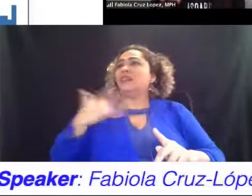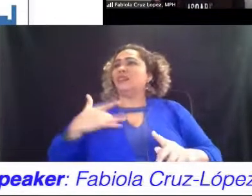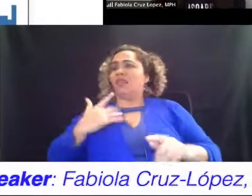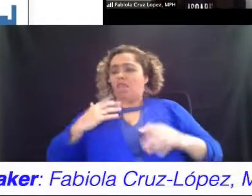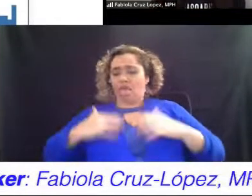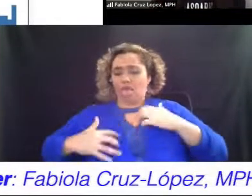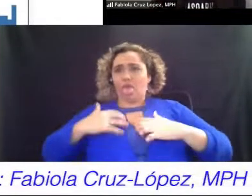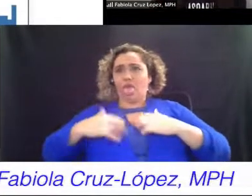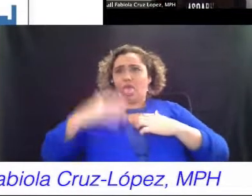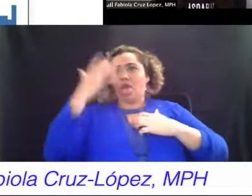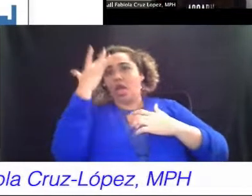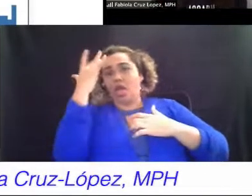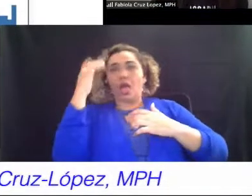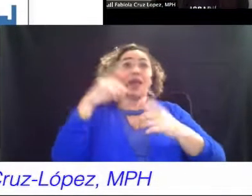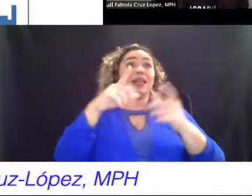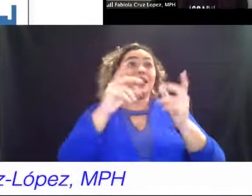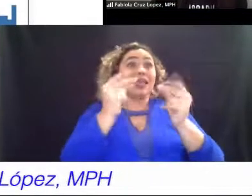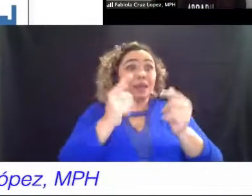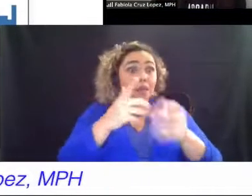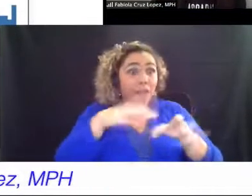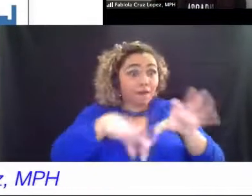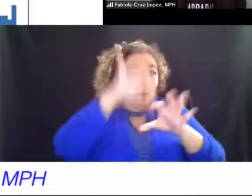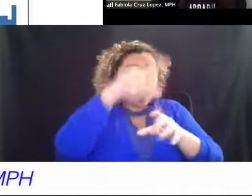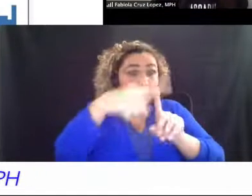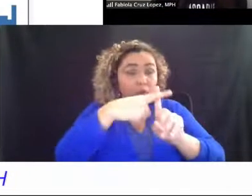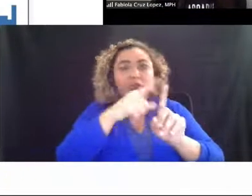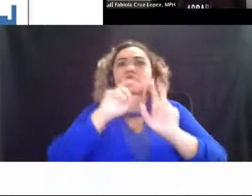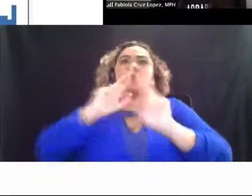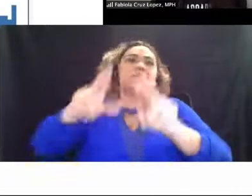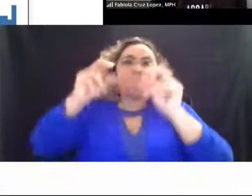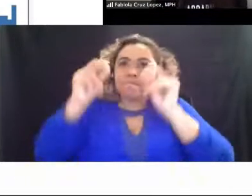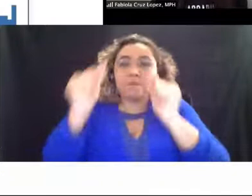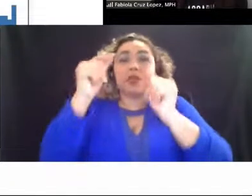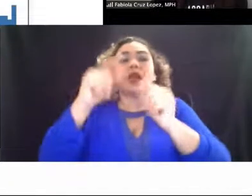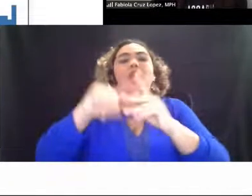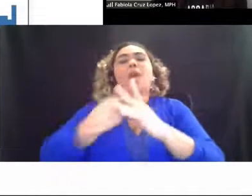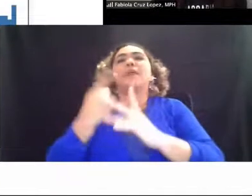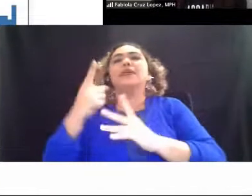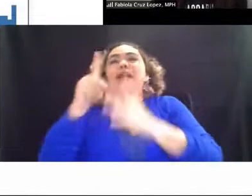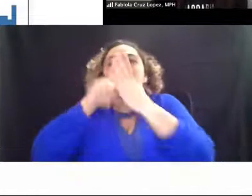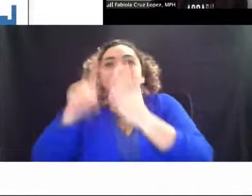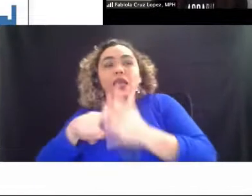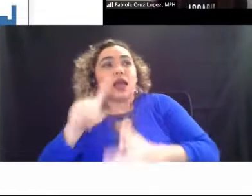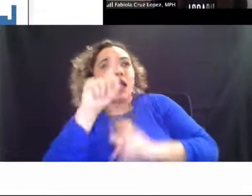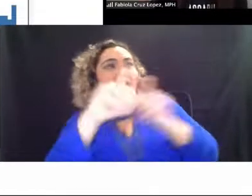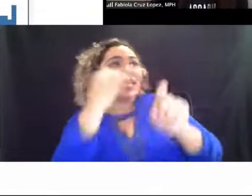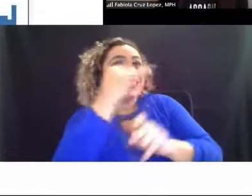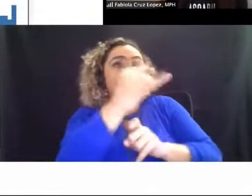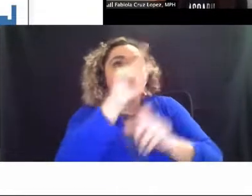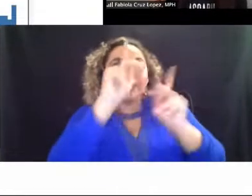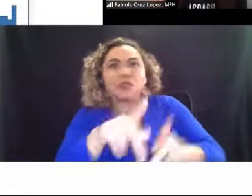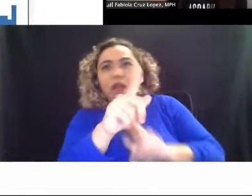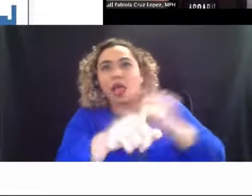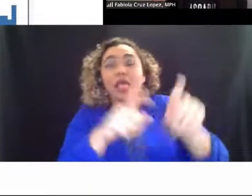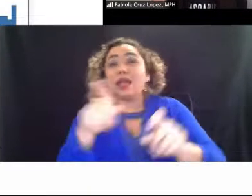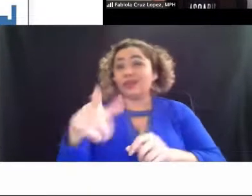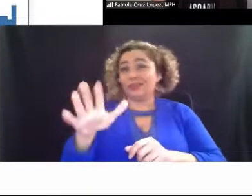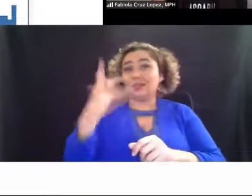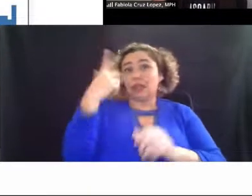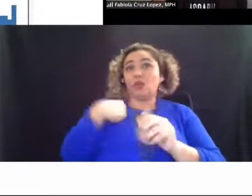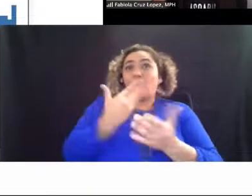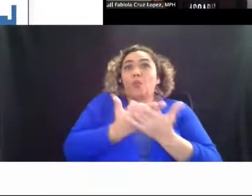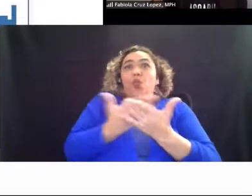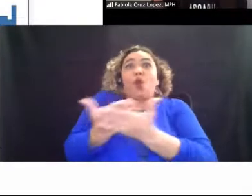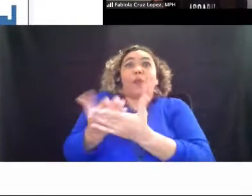2, reportarlos inmediatamente. Y 3, comenzar esa investigación. Si yo no tengo pruebas